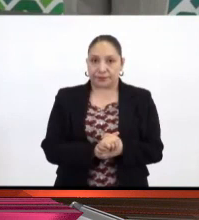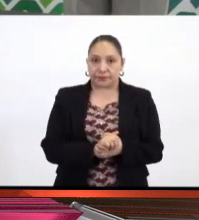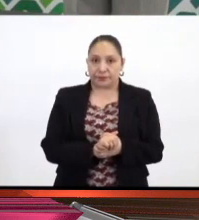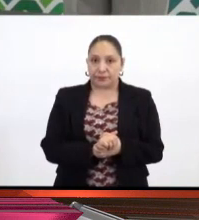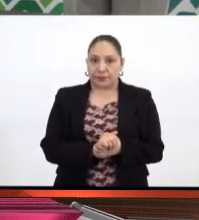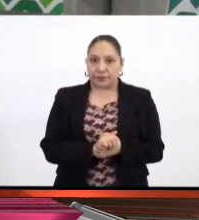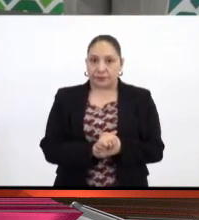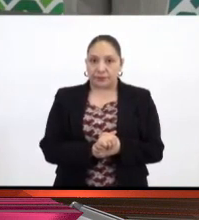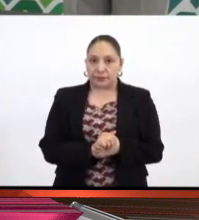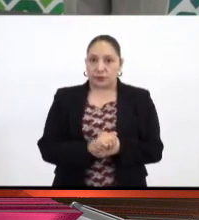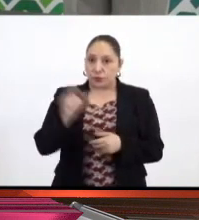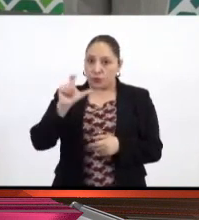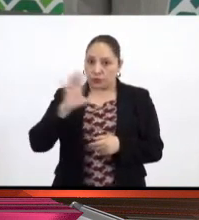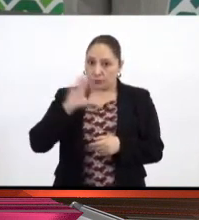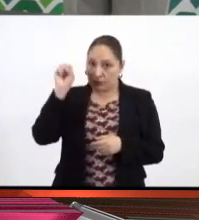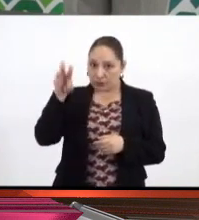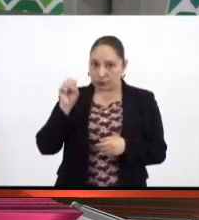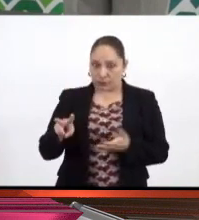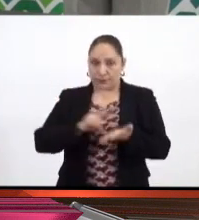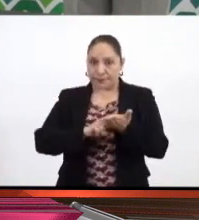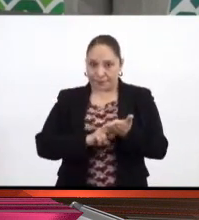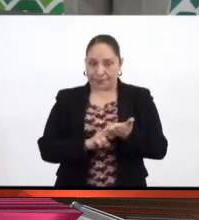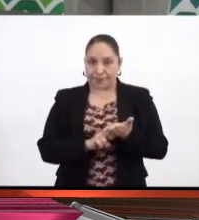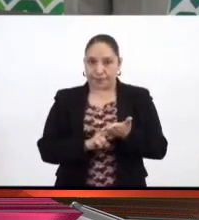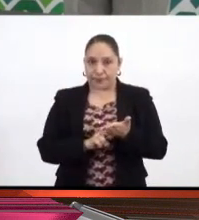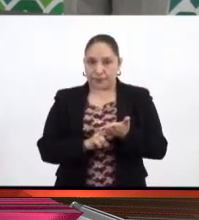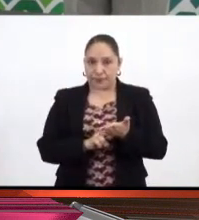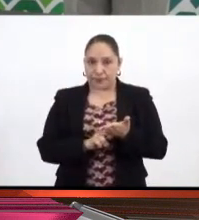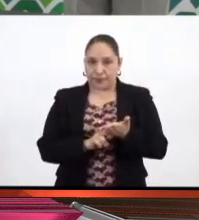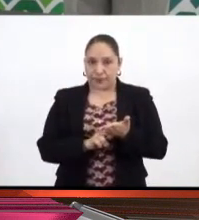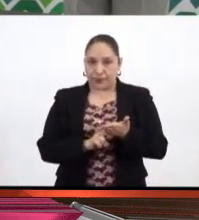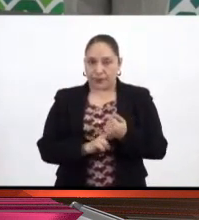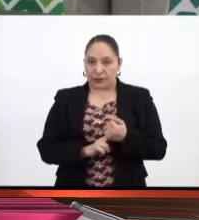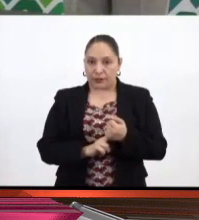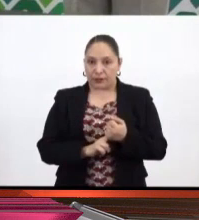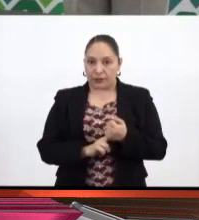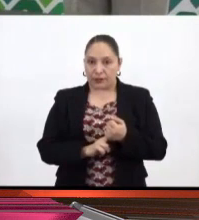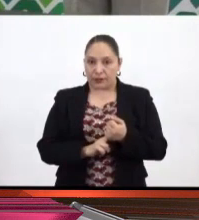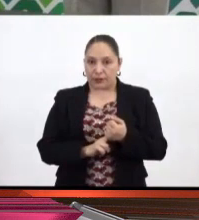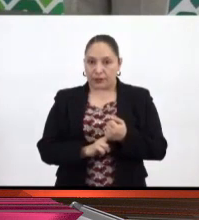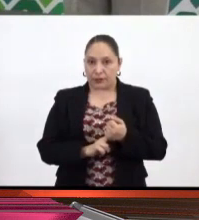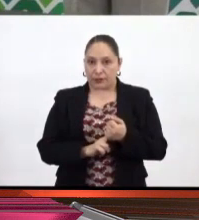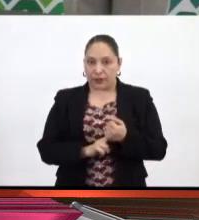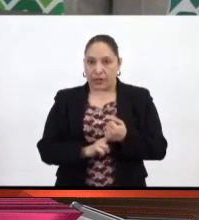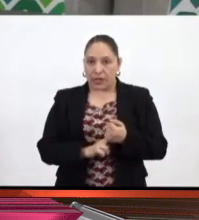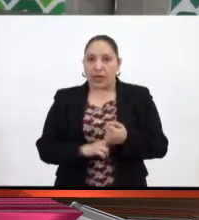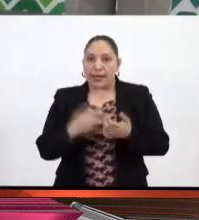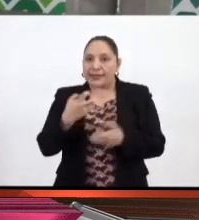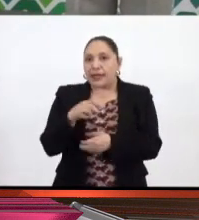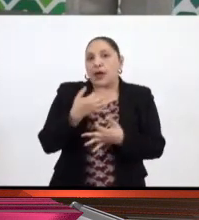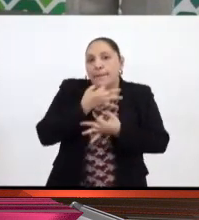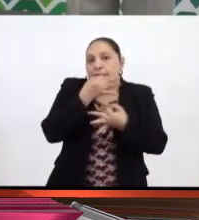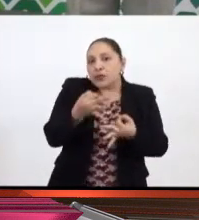al entrar el semáforo verde, pues el mensaje de que no todo se abrirá al 100% al